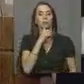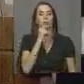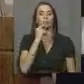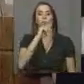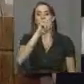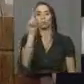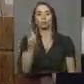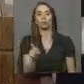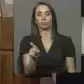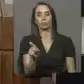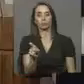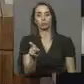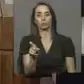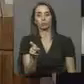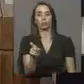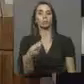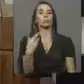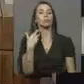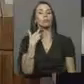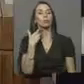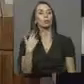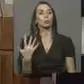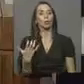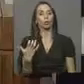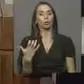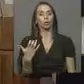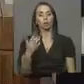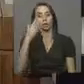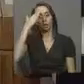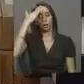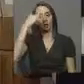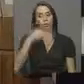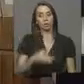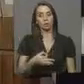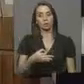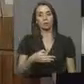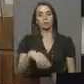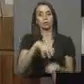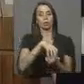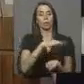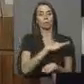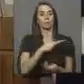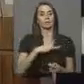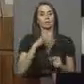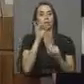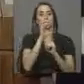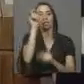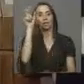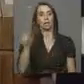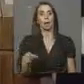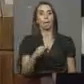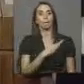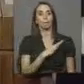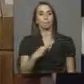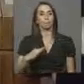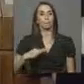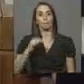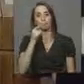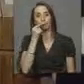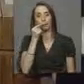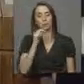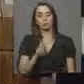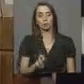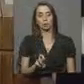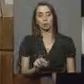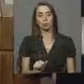el porqué de la decisión del Ministerio de Energía, en particular del Ministro Pacheco, de